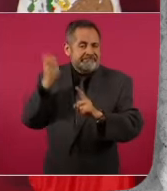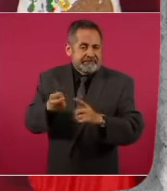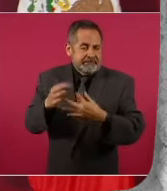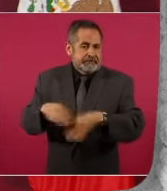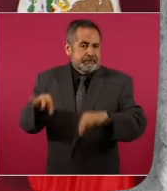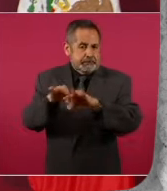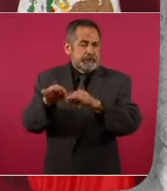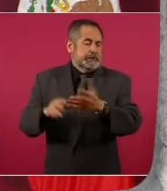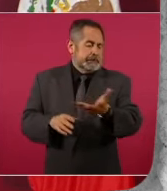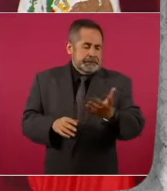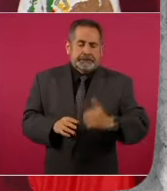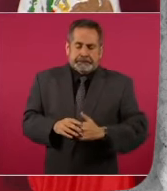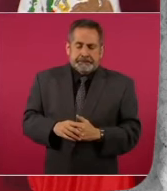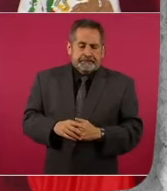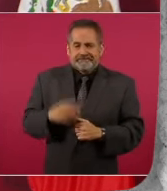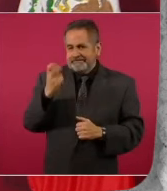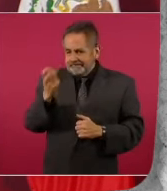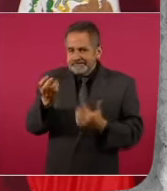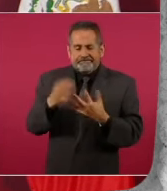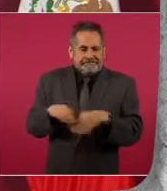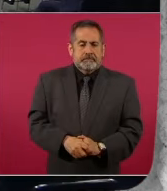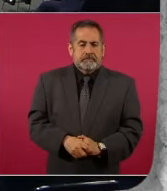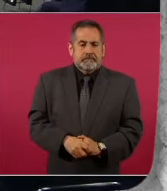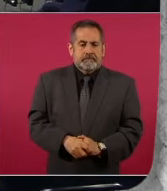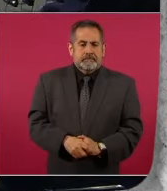Eso es lo más importante.